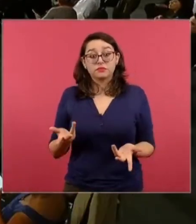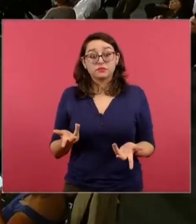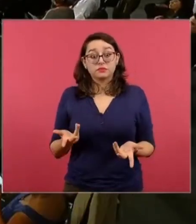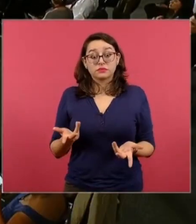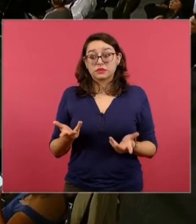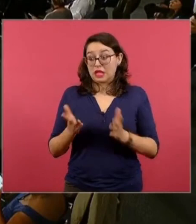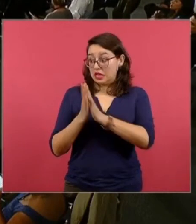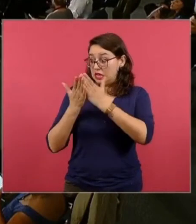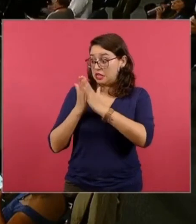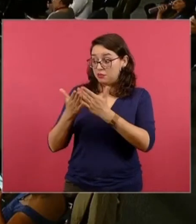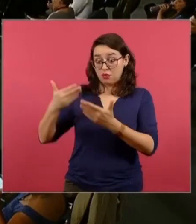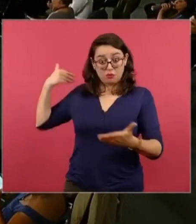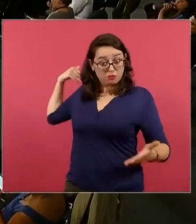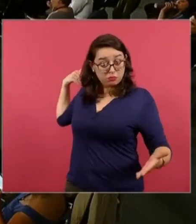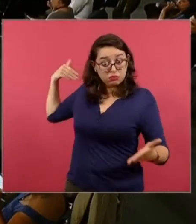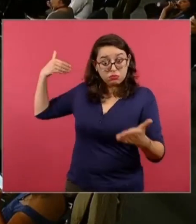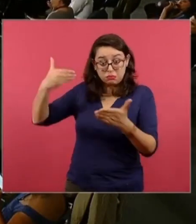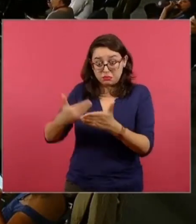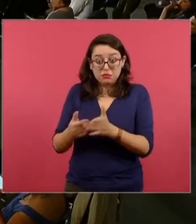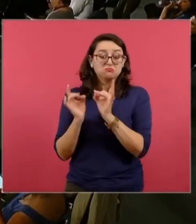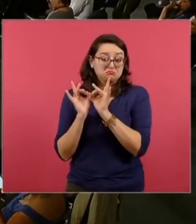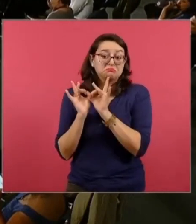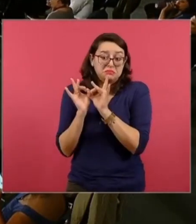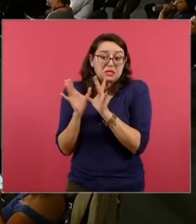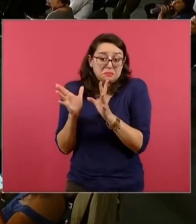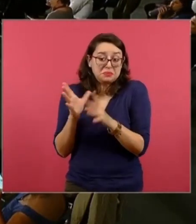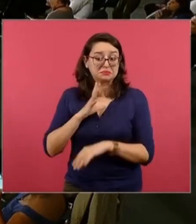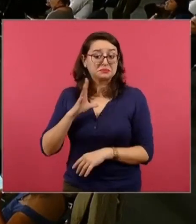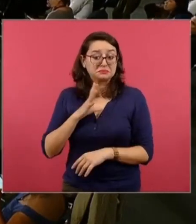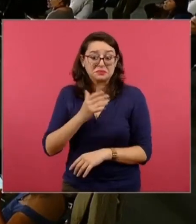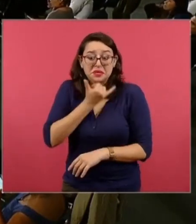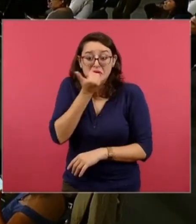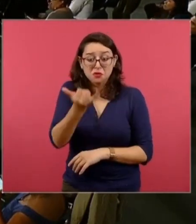evidencia, en este caso, vamos a poner la evidencia,